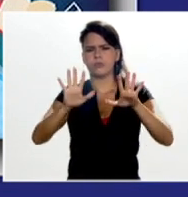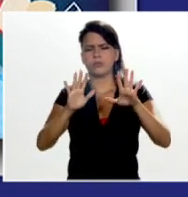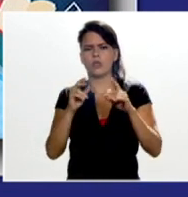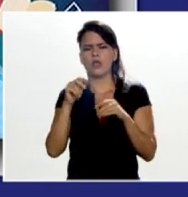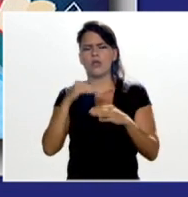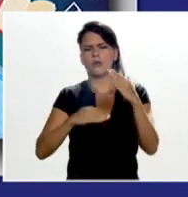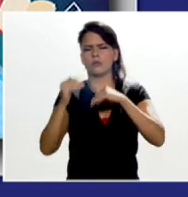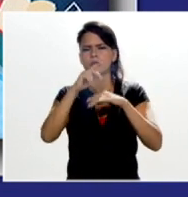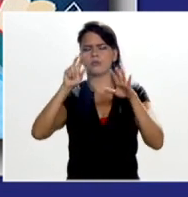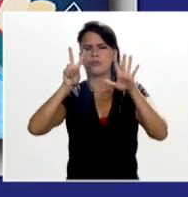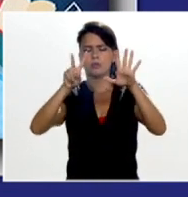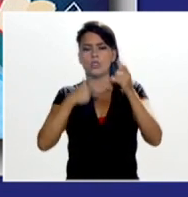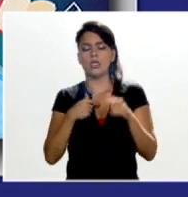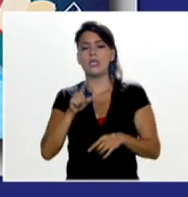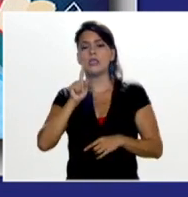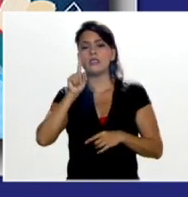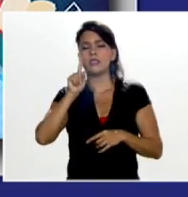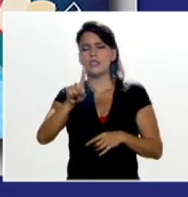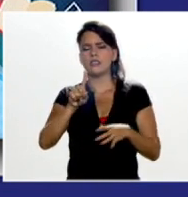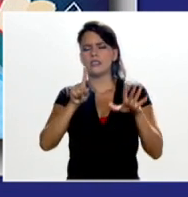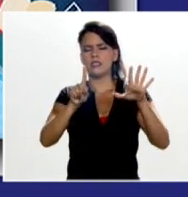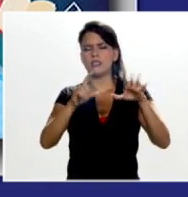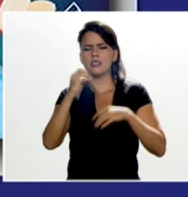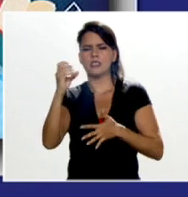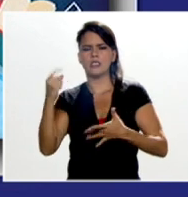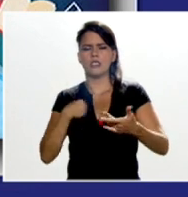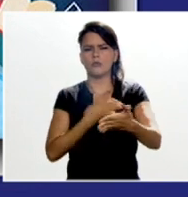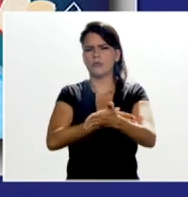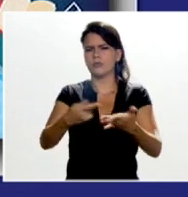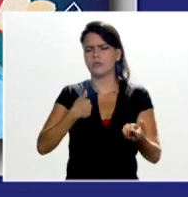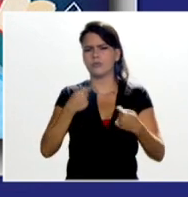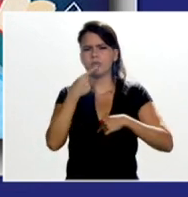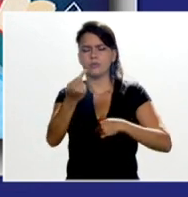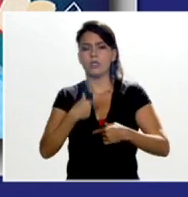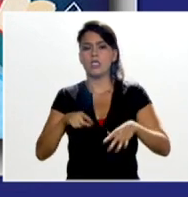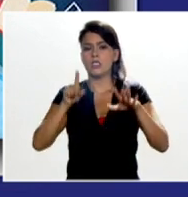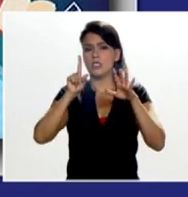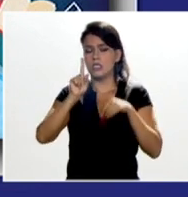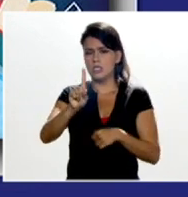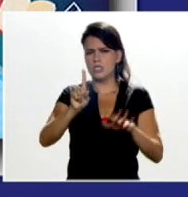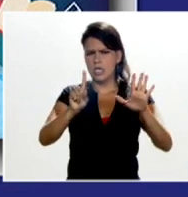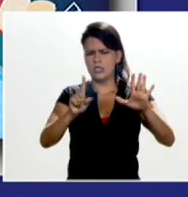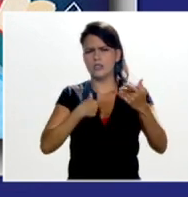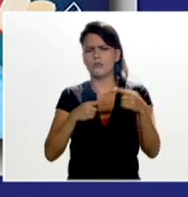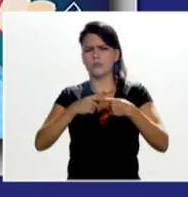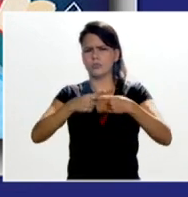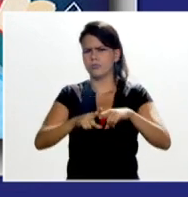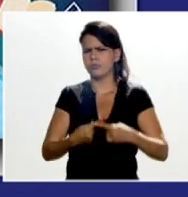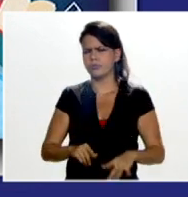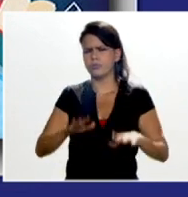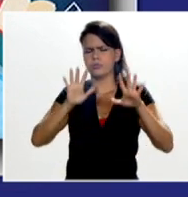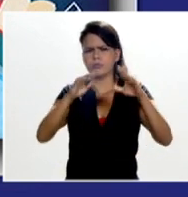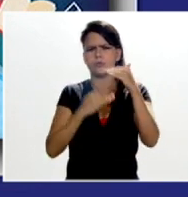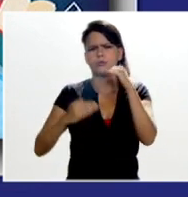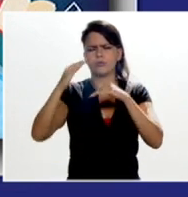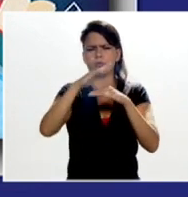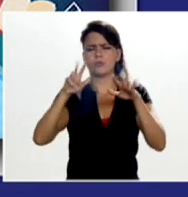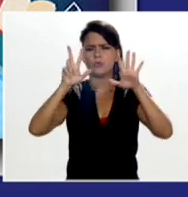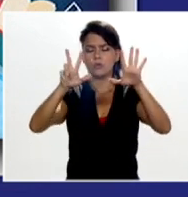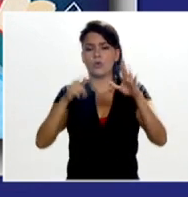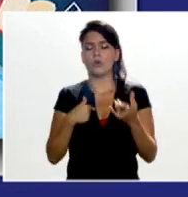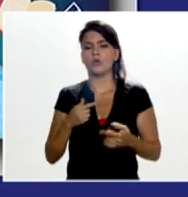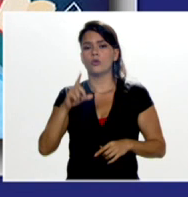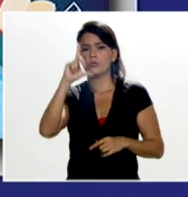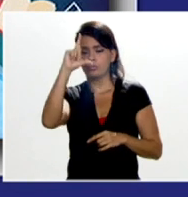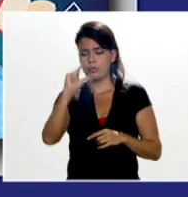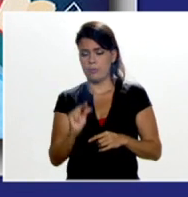puede escribirse como 6 por 10 a la 8. Ahora, cuando las cantidades son muy pequeñas, los exponentes son